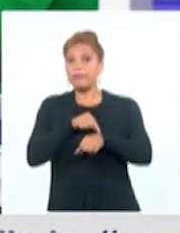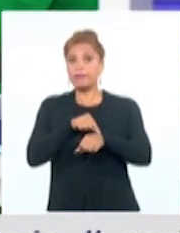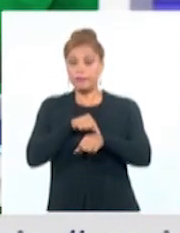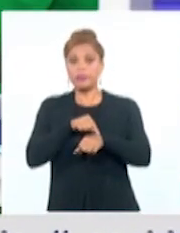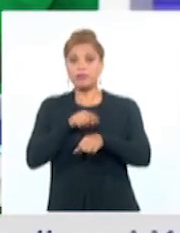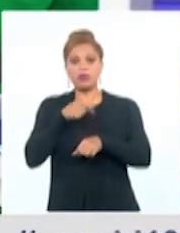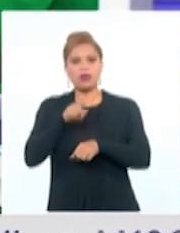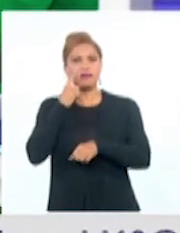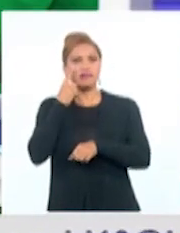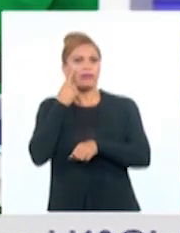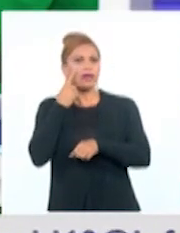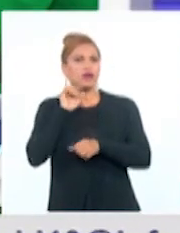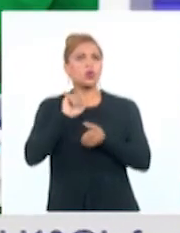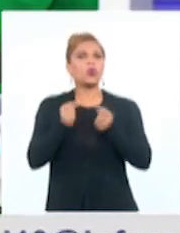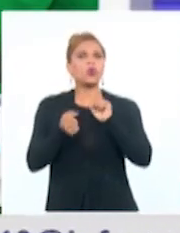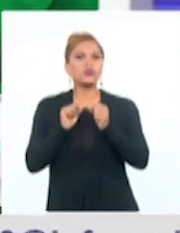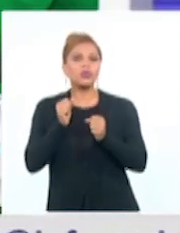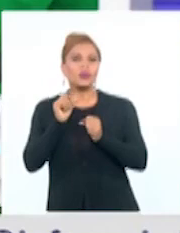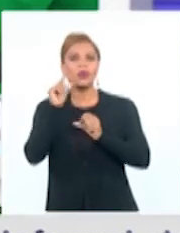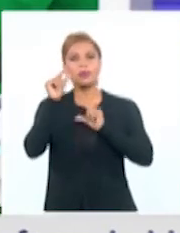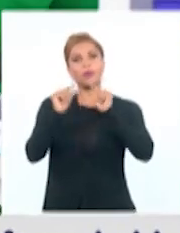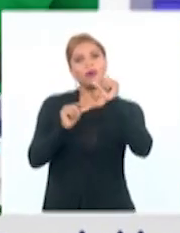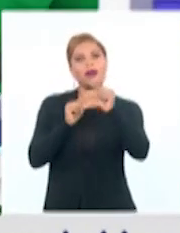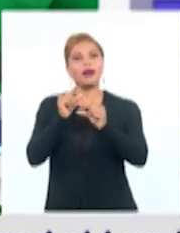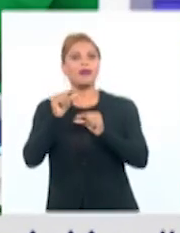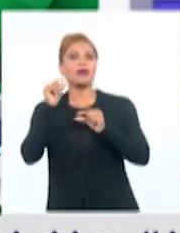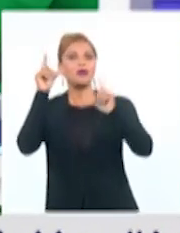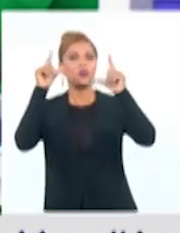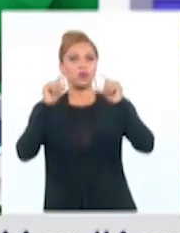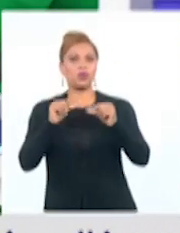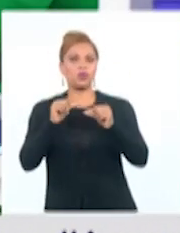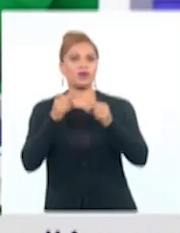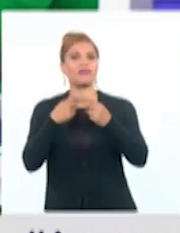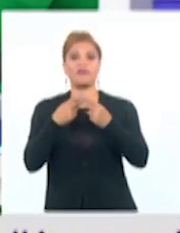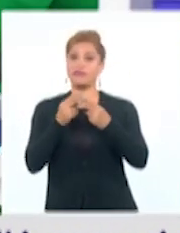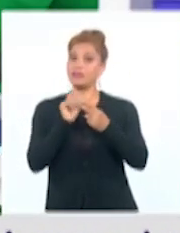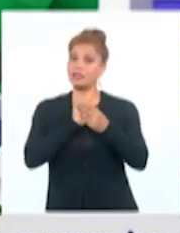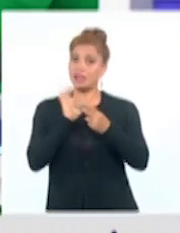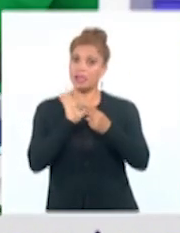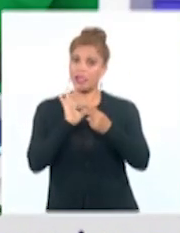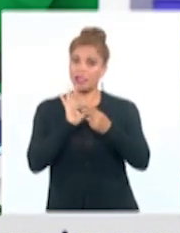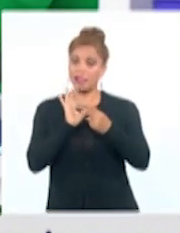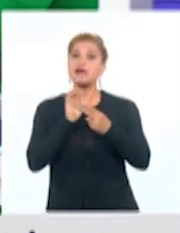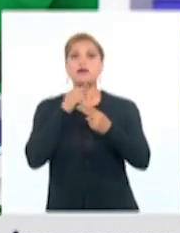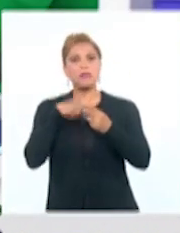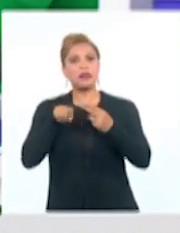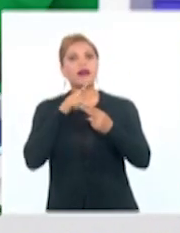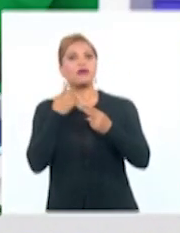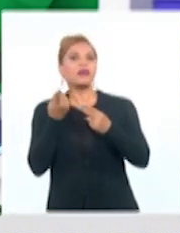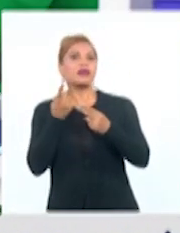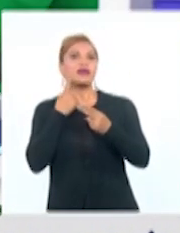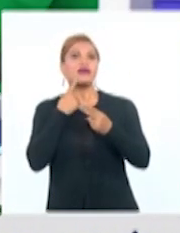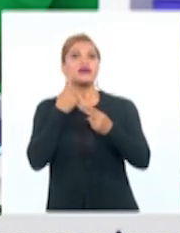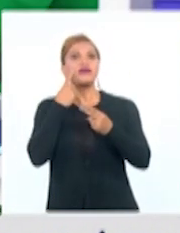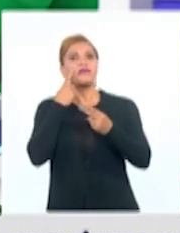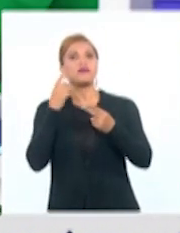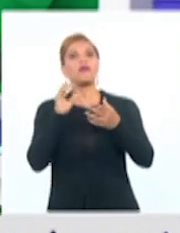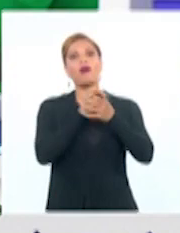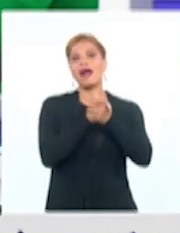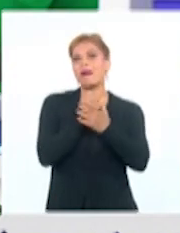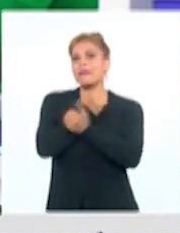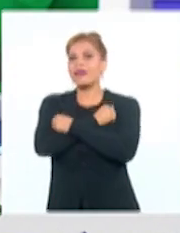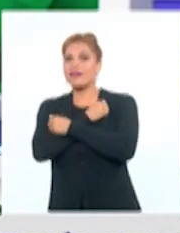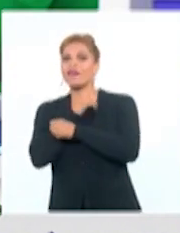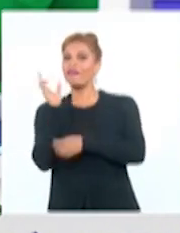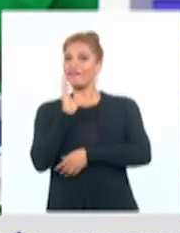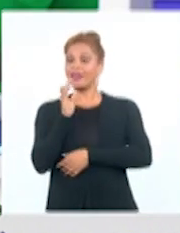estamos confraternizando, volviendo un poco al intercambio con amistades,